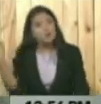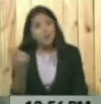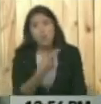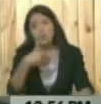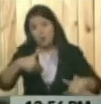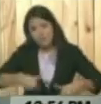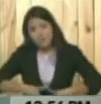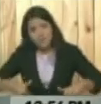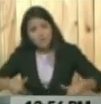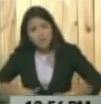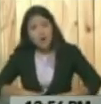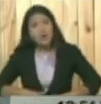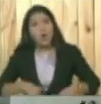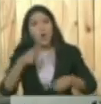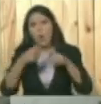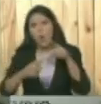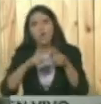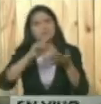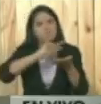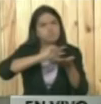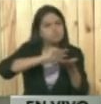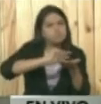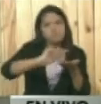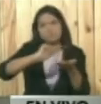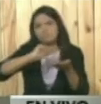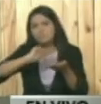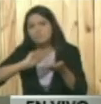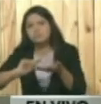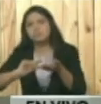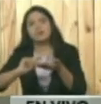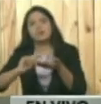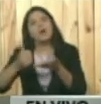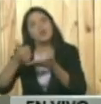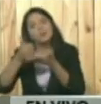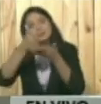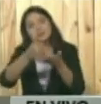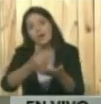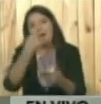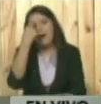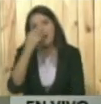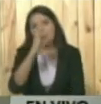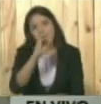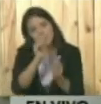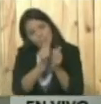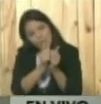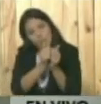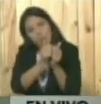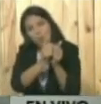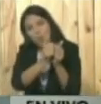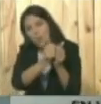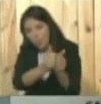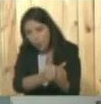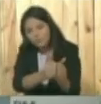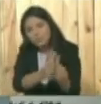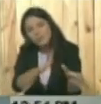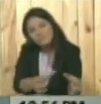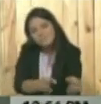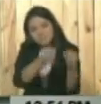esfuerzos físicos, materiales, financieros para ir junto a Haití, para ir con Haití, para ir por